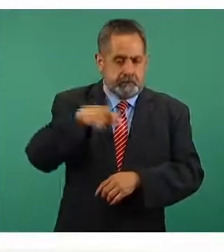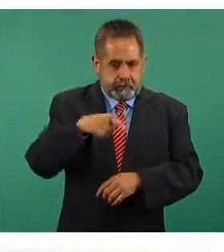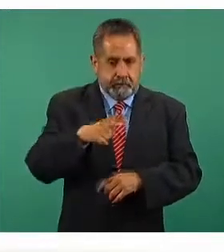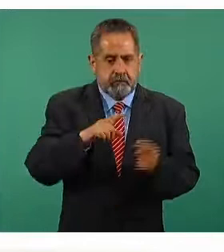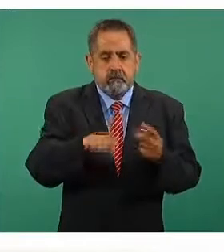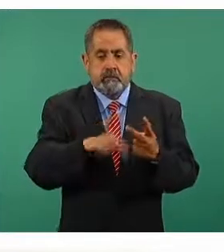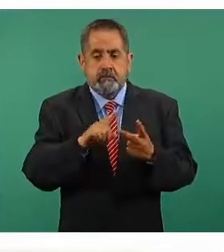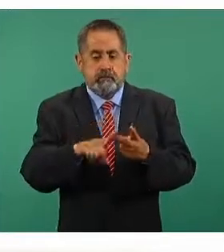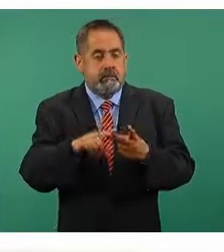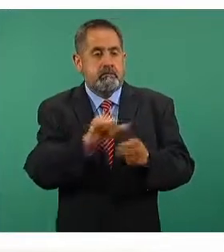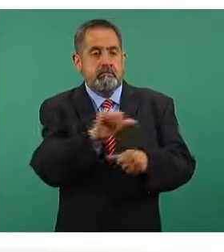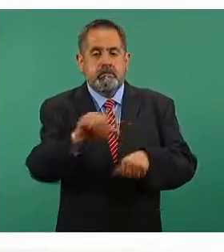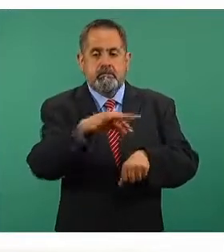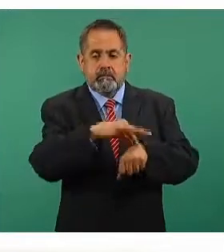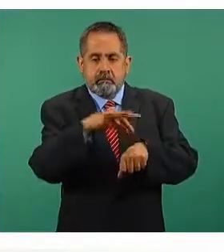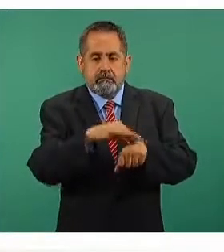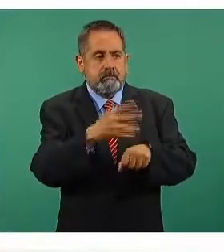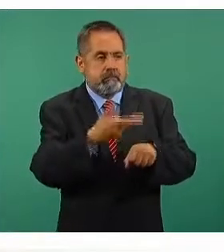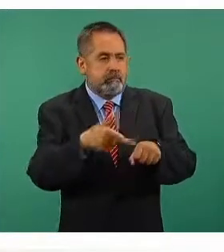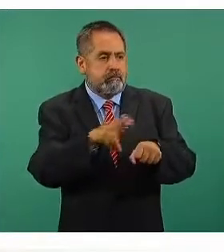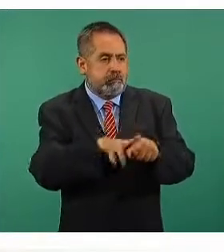de la salud y algunos